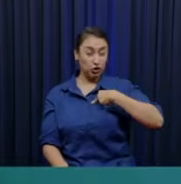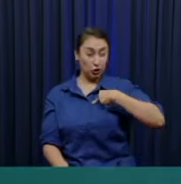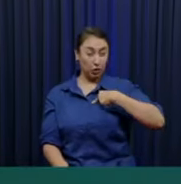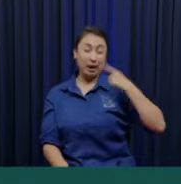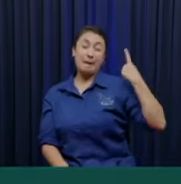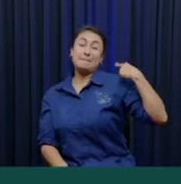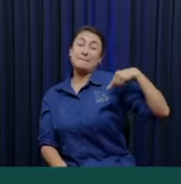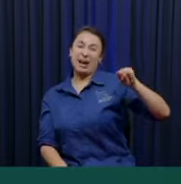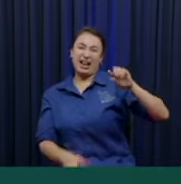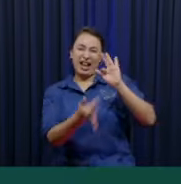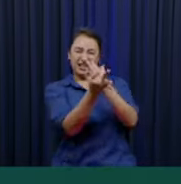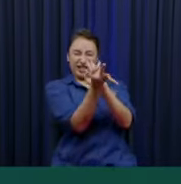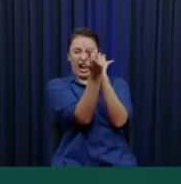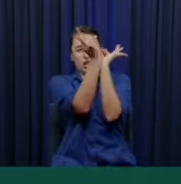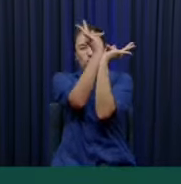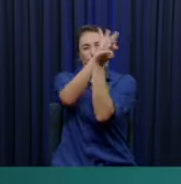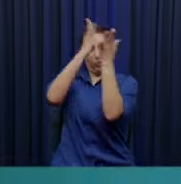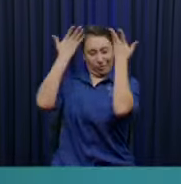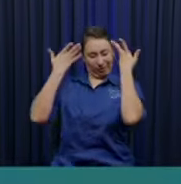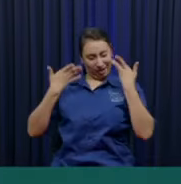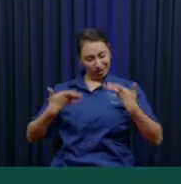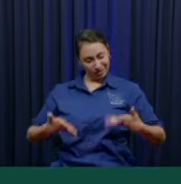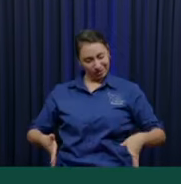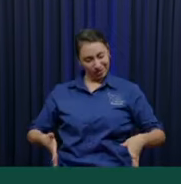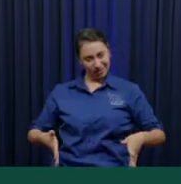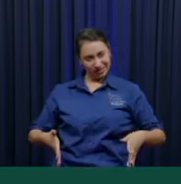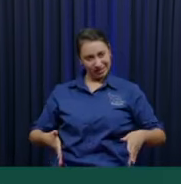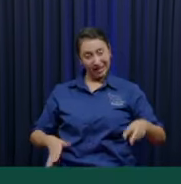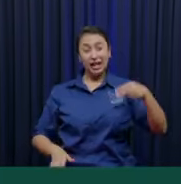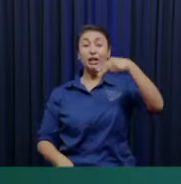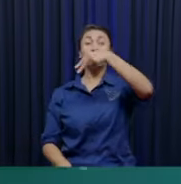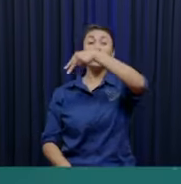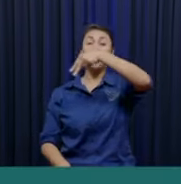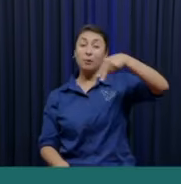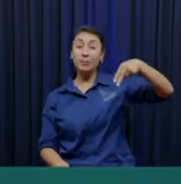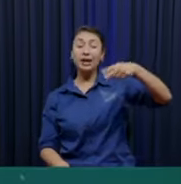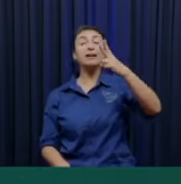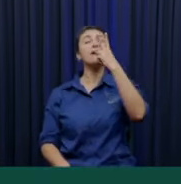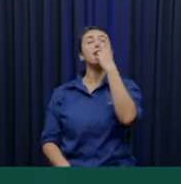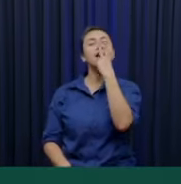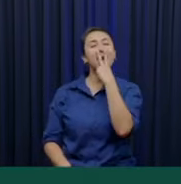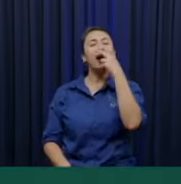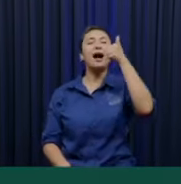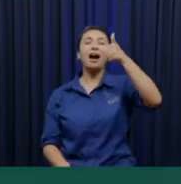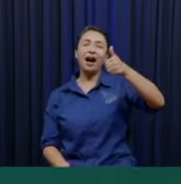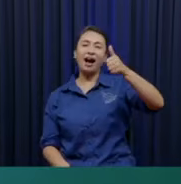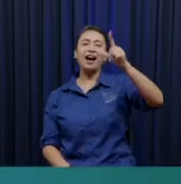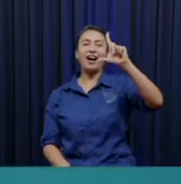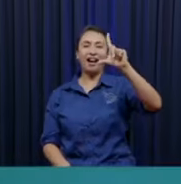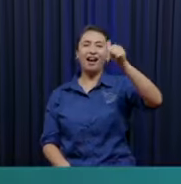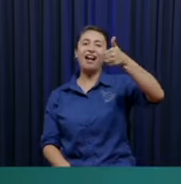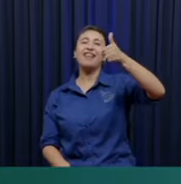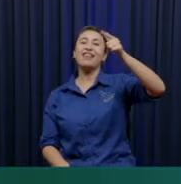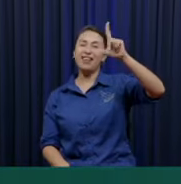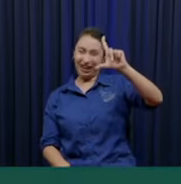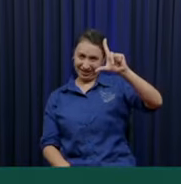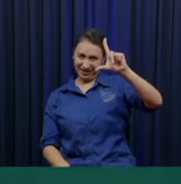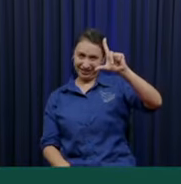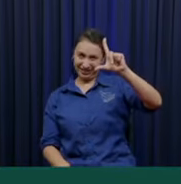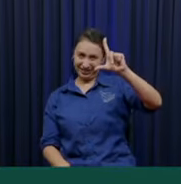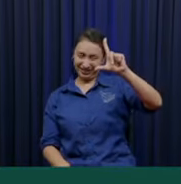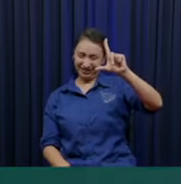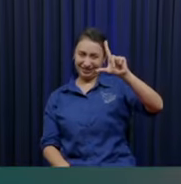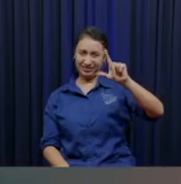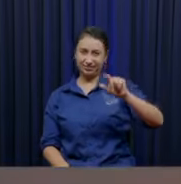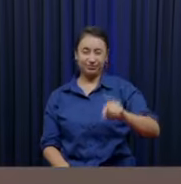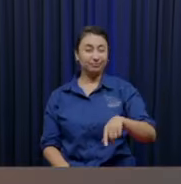Hablaré de tu nombre a mis hermanos en medio de la congregación, te alabaré. La palabra te alabaré es gloria, te glorificaré, te voy a dar,